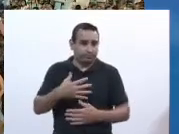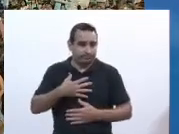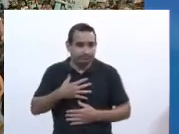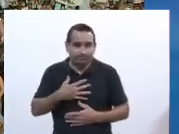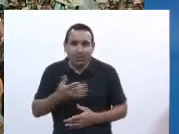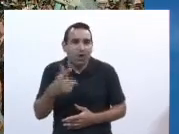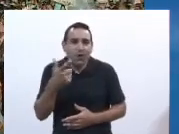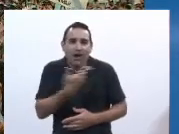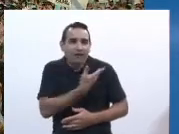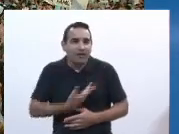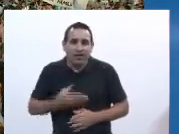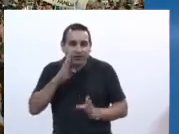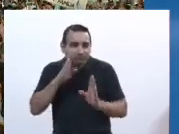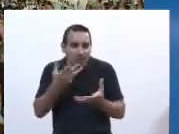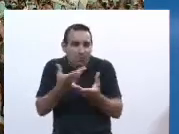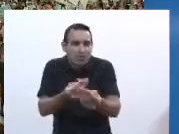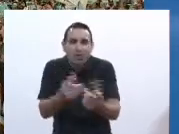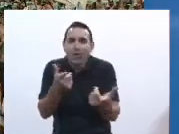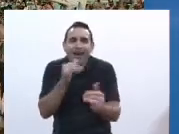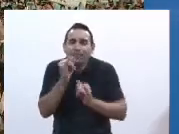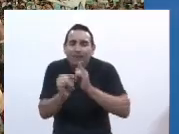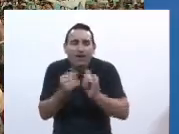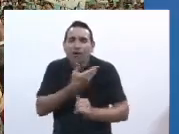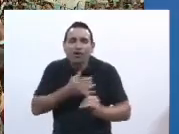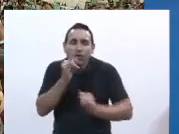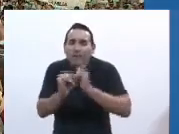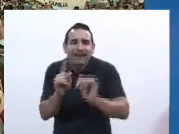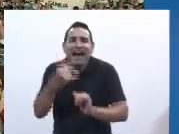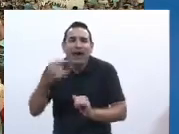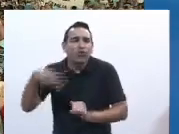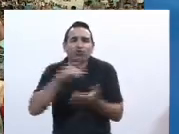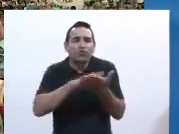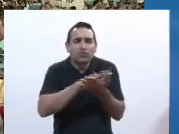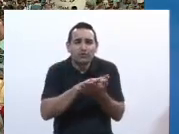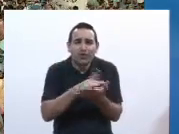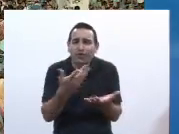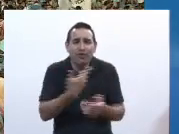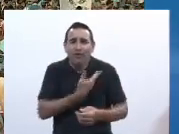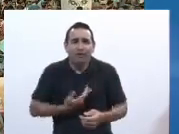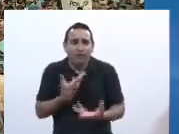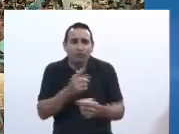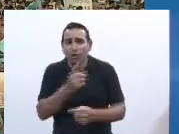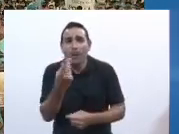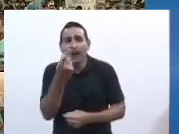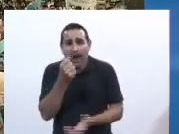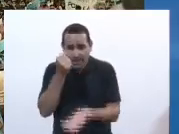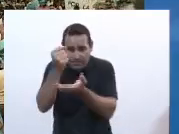hay un Estado presente que les explique que hay otras soluciones, aportes